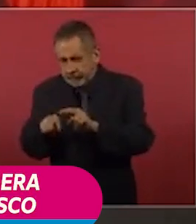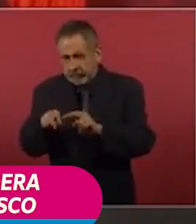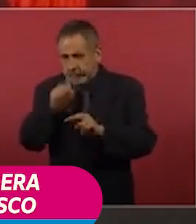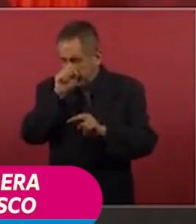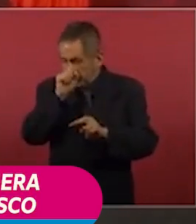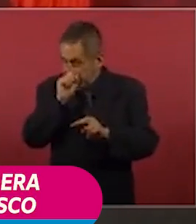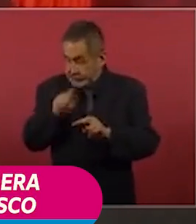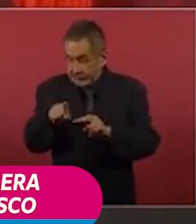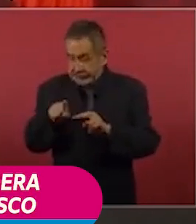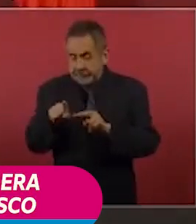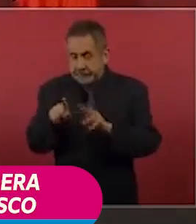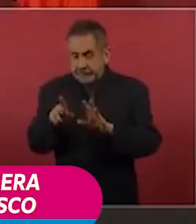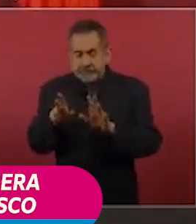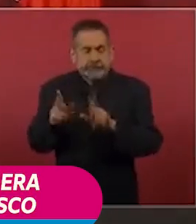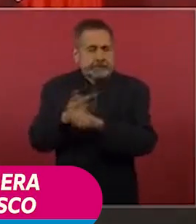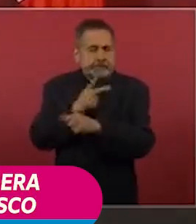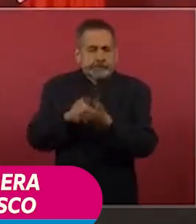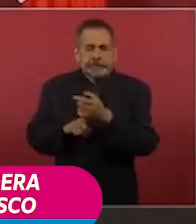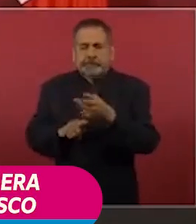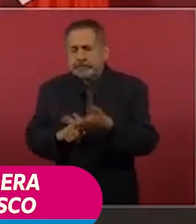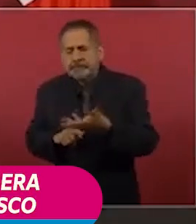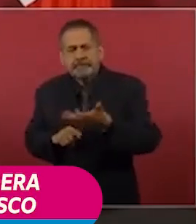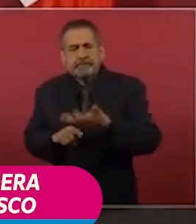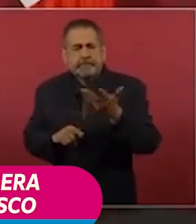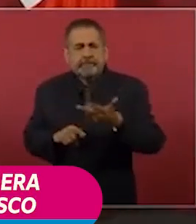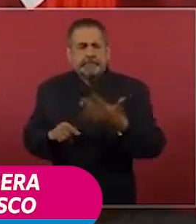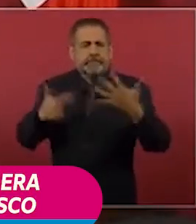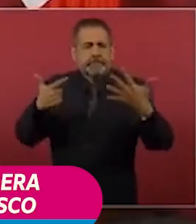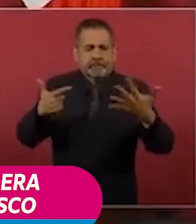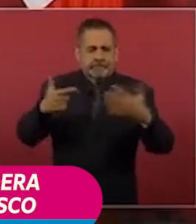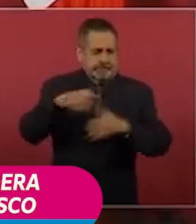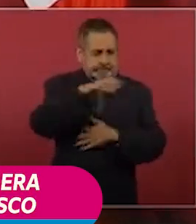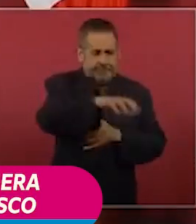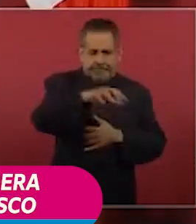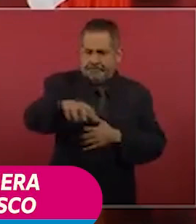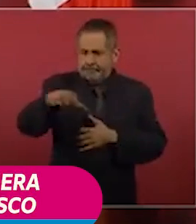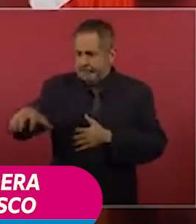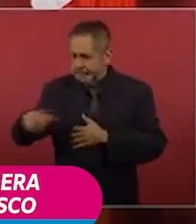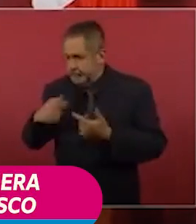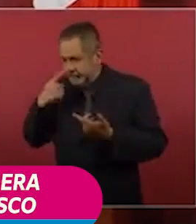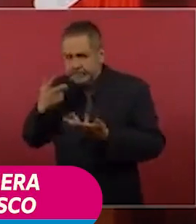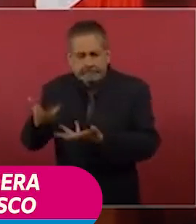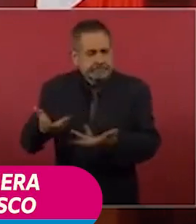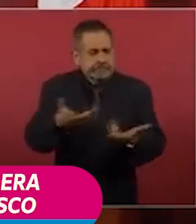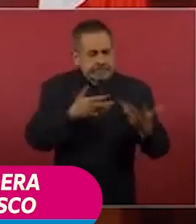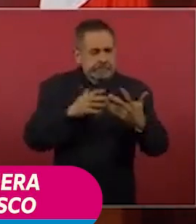y cómo están las 7 refinerías restantes